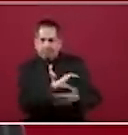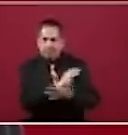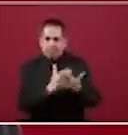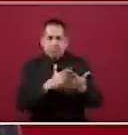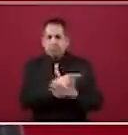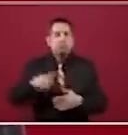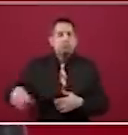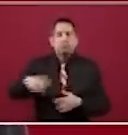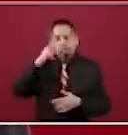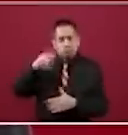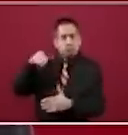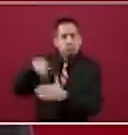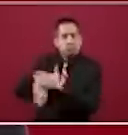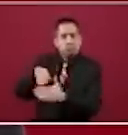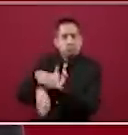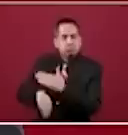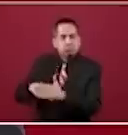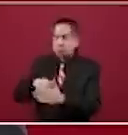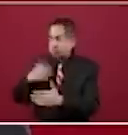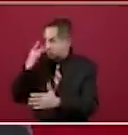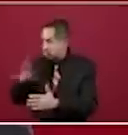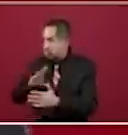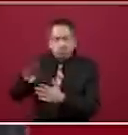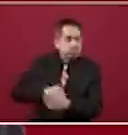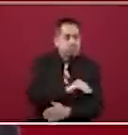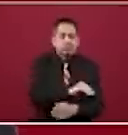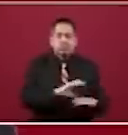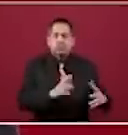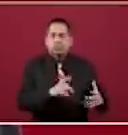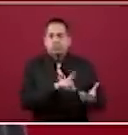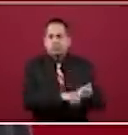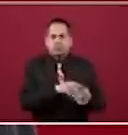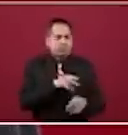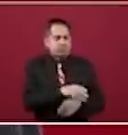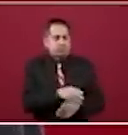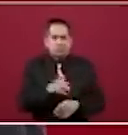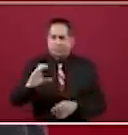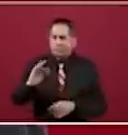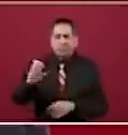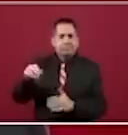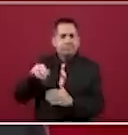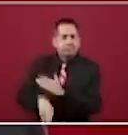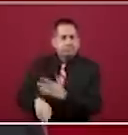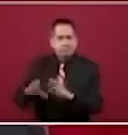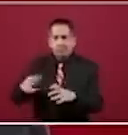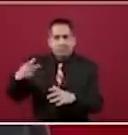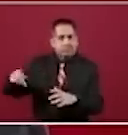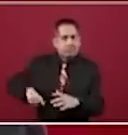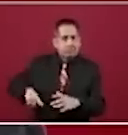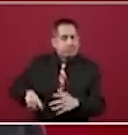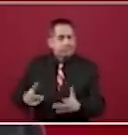del interés general y para afectar a la Comisión Federal de Electricidad, una empresa pública.